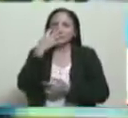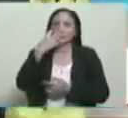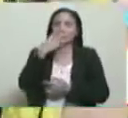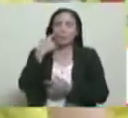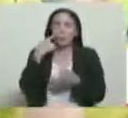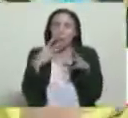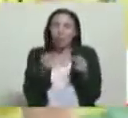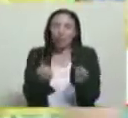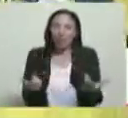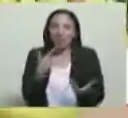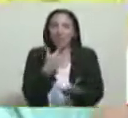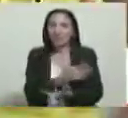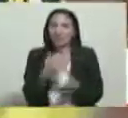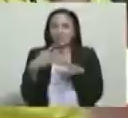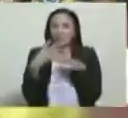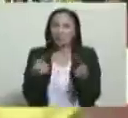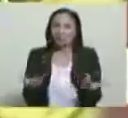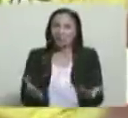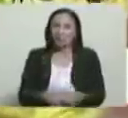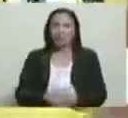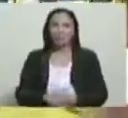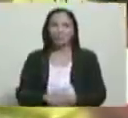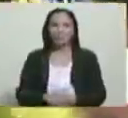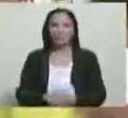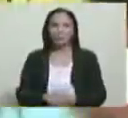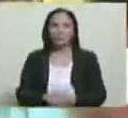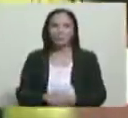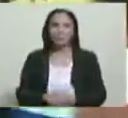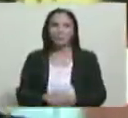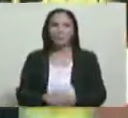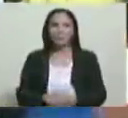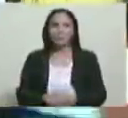les entiendo la consigna desde aquí.